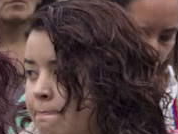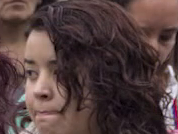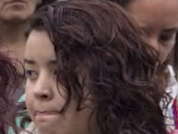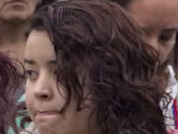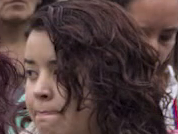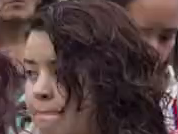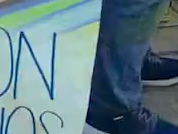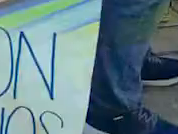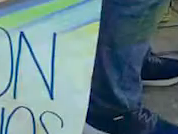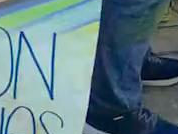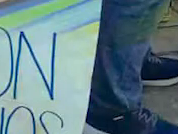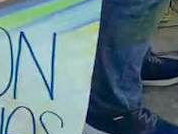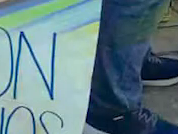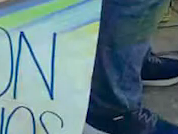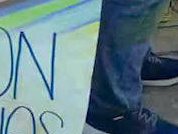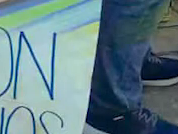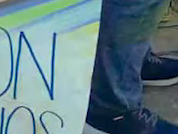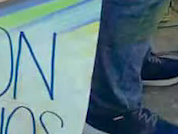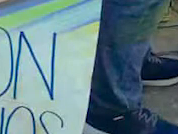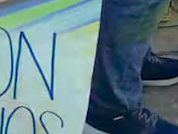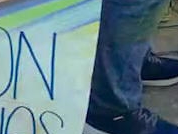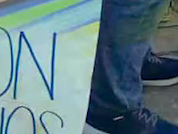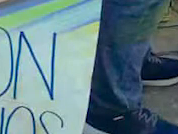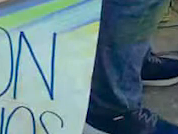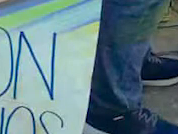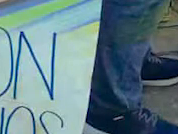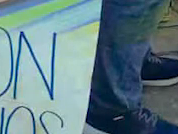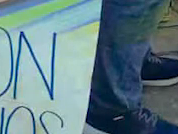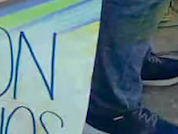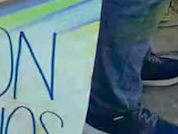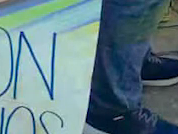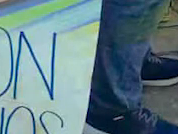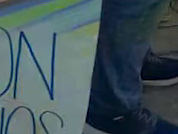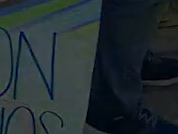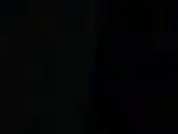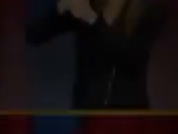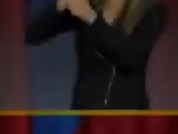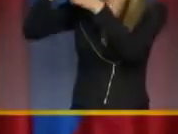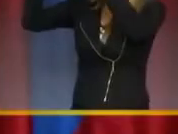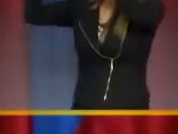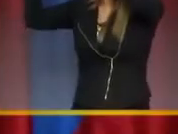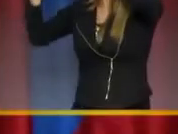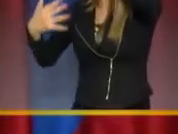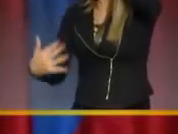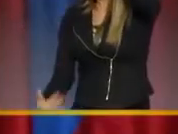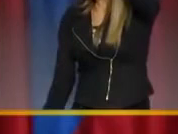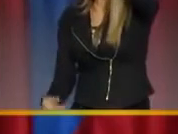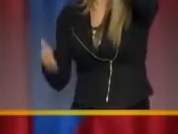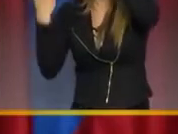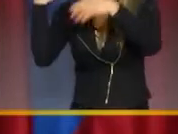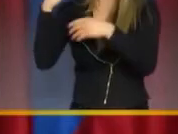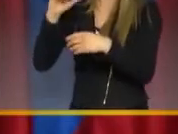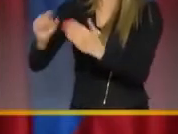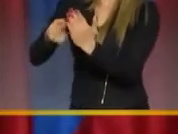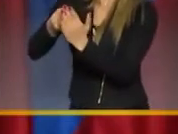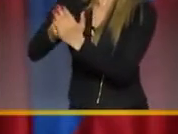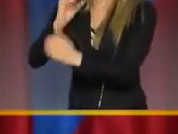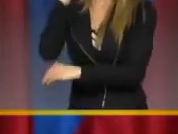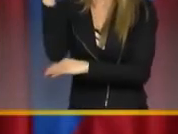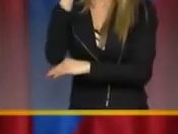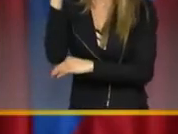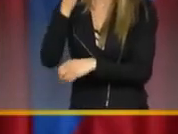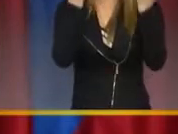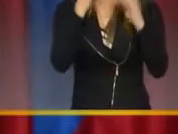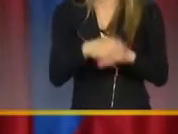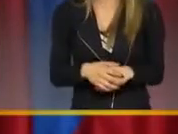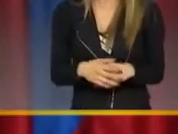y lideresas que participaron en cada una de las expresiones de descontento de la ciudadanía. Colombianos, sé que nos falta mucho